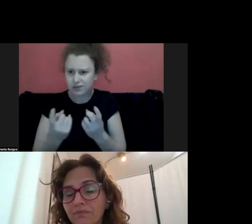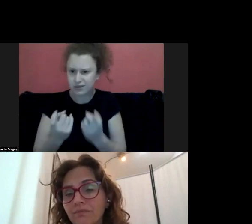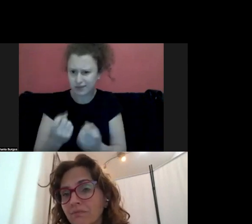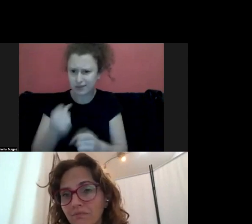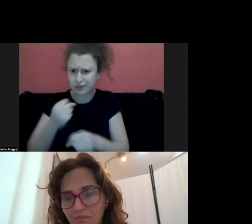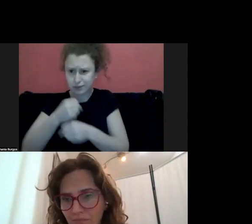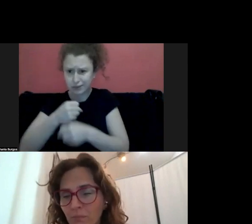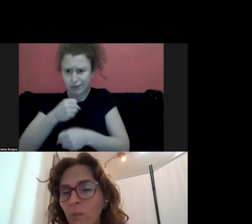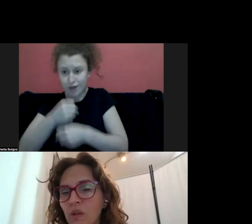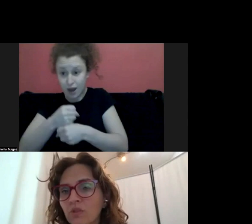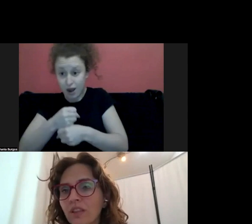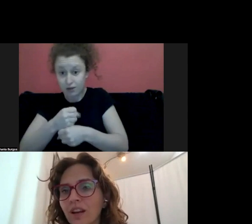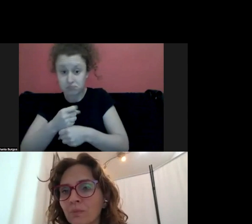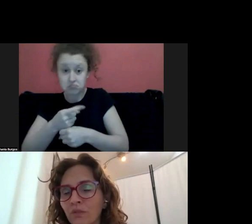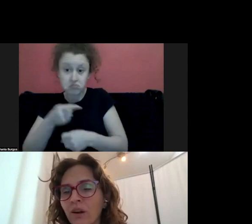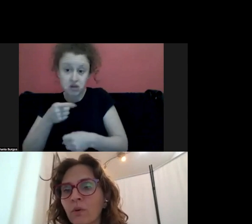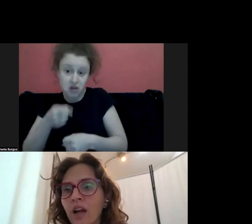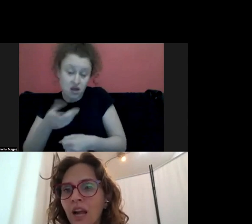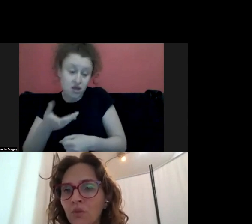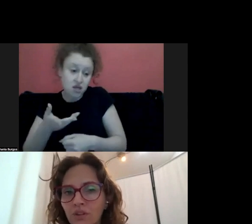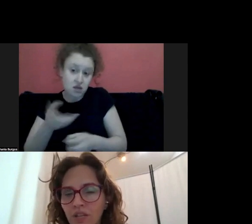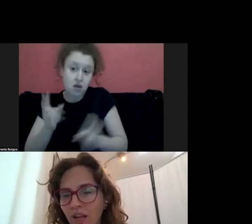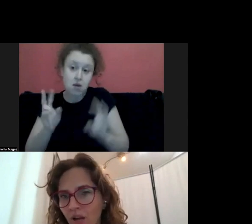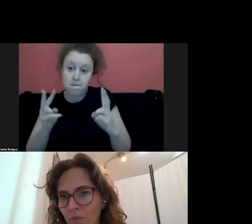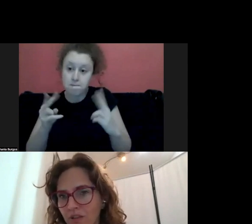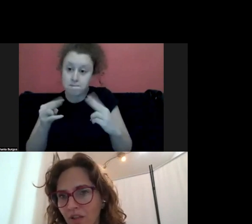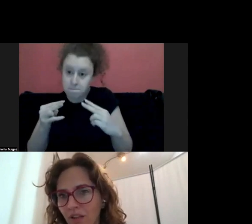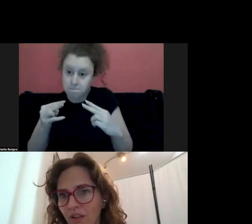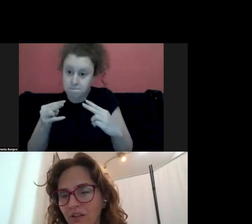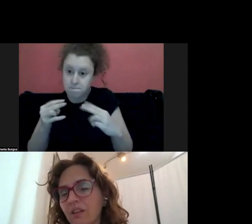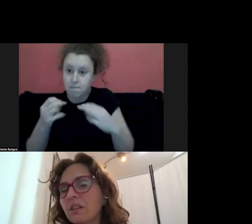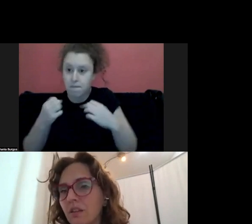bebé, nos podemos dedicar, por favor, a algo que sea